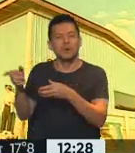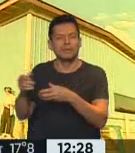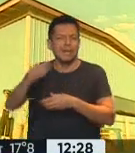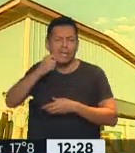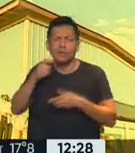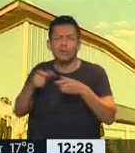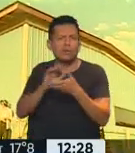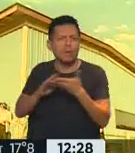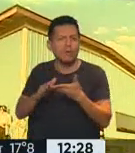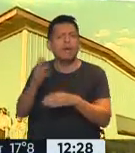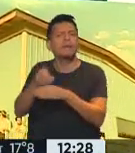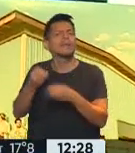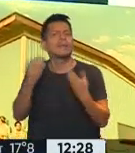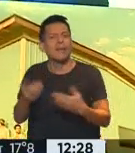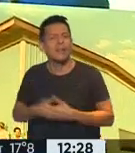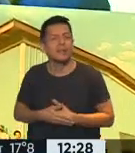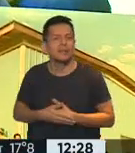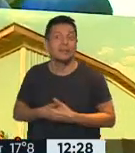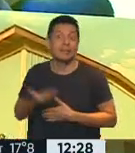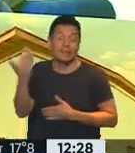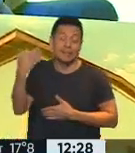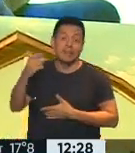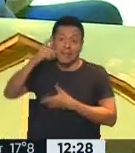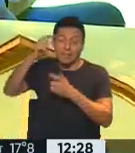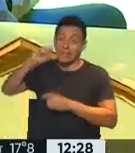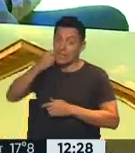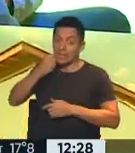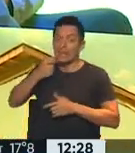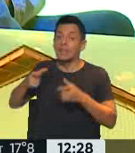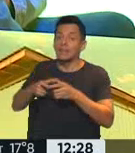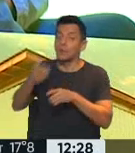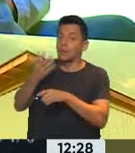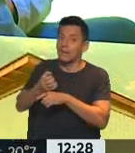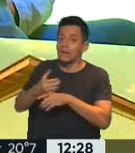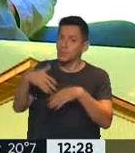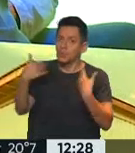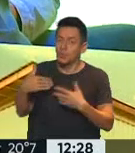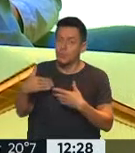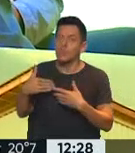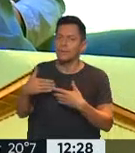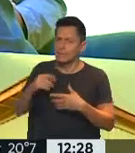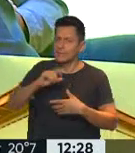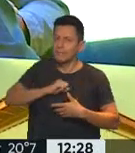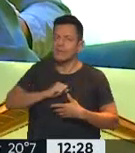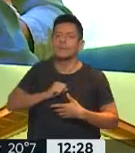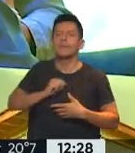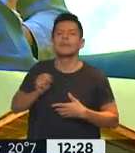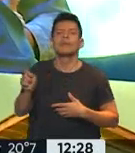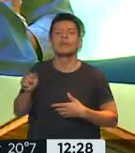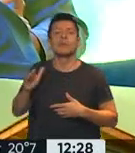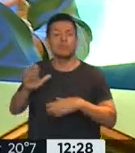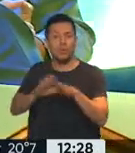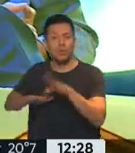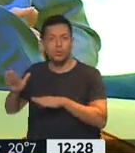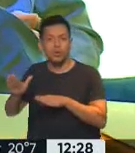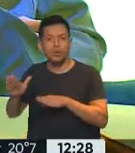Goyo, grabarlo? Y la verdad que fue una linda experiencia, bastante desafiante, porque Adán Jodorowsky, nuestro productor, nos propuso, una